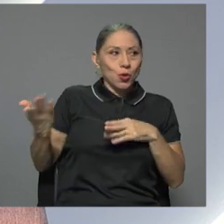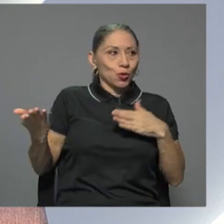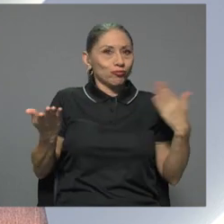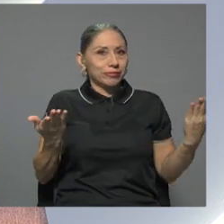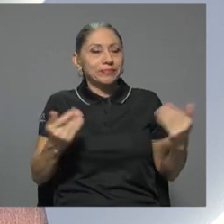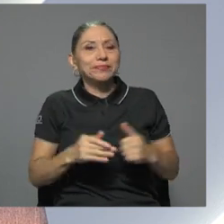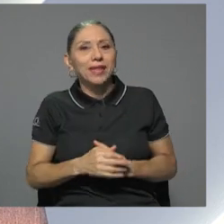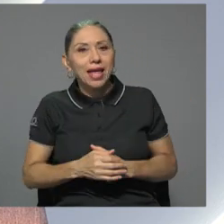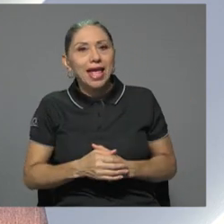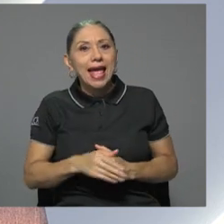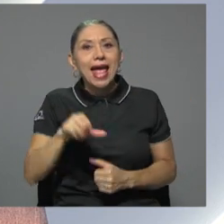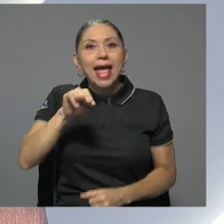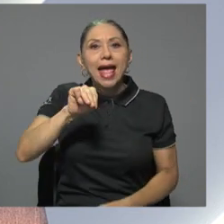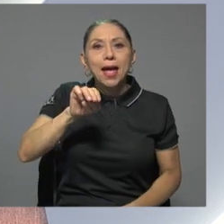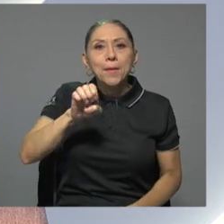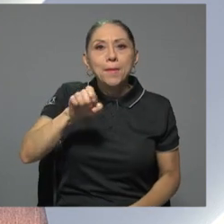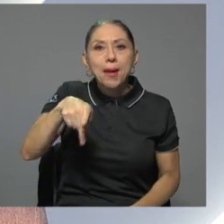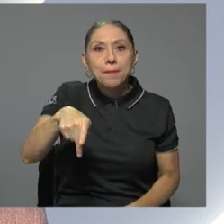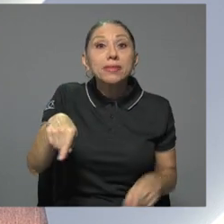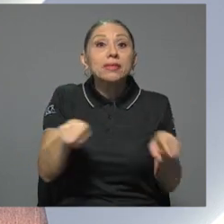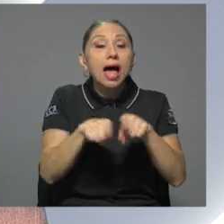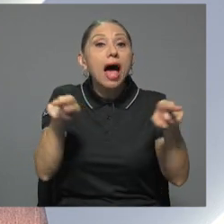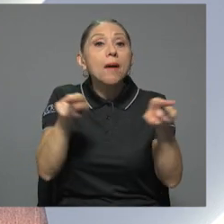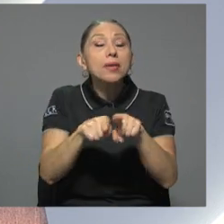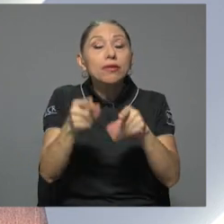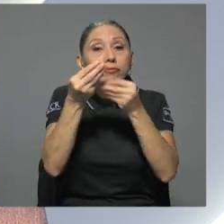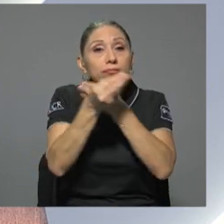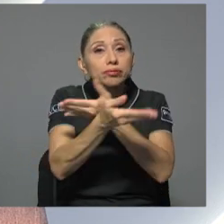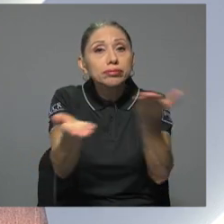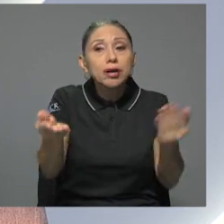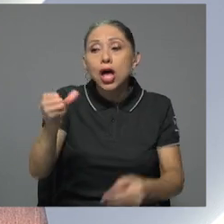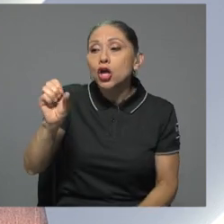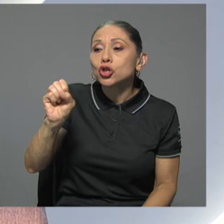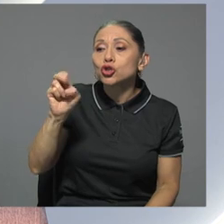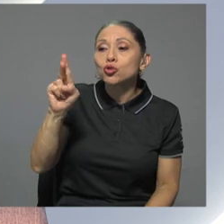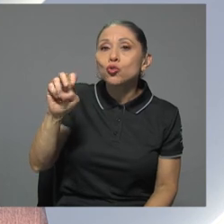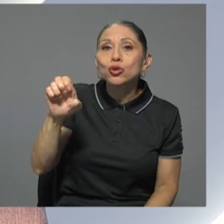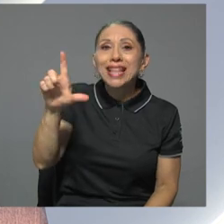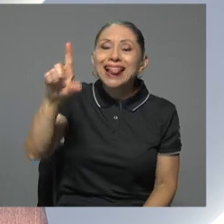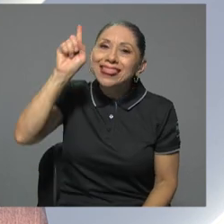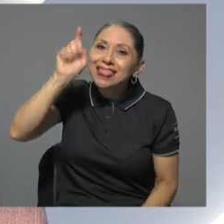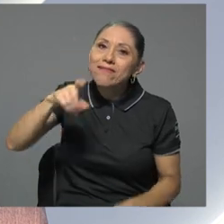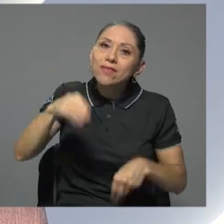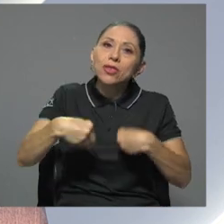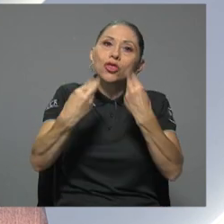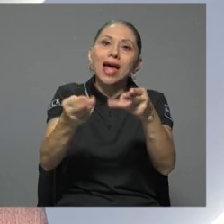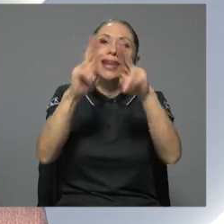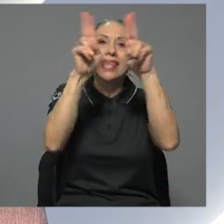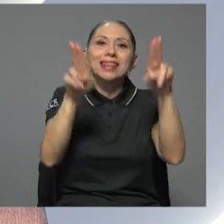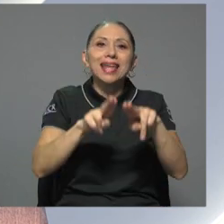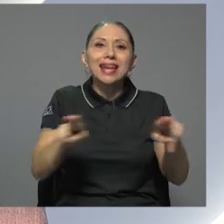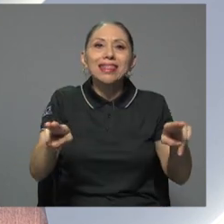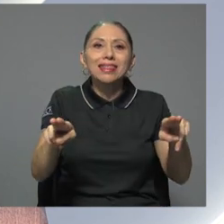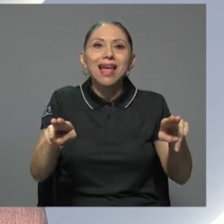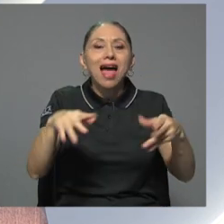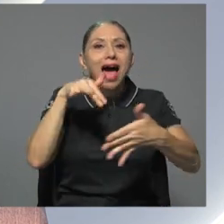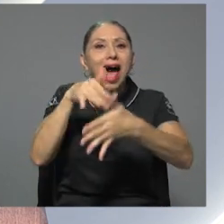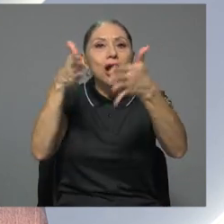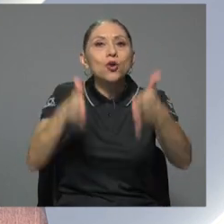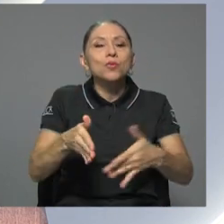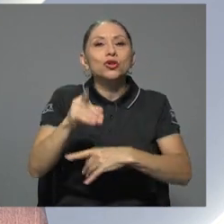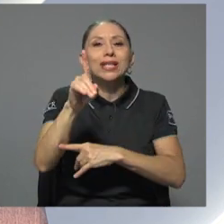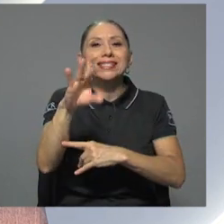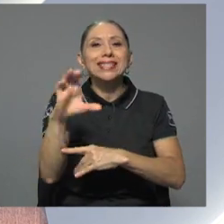el met también reveló que la sutel debió llevar internet alumnos de 100 mil familias pobres